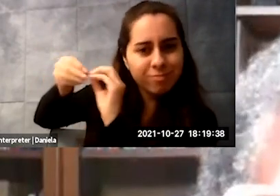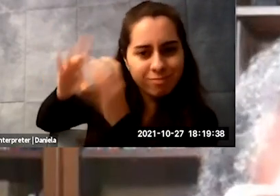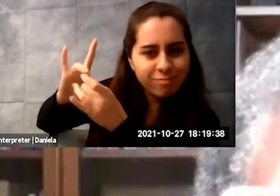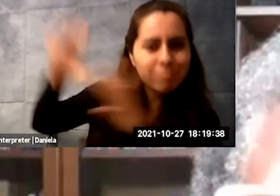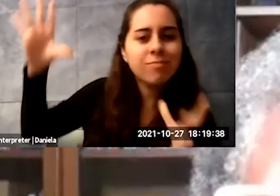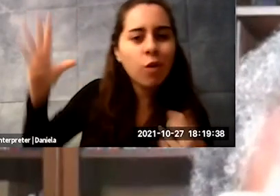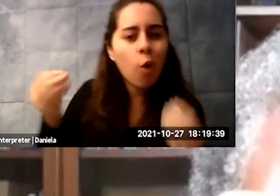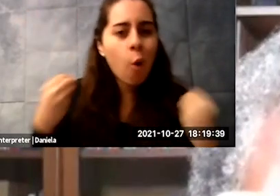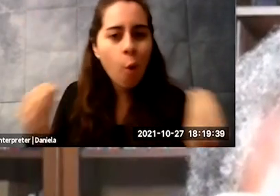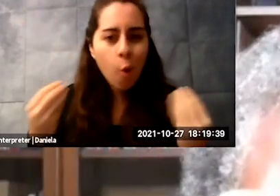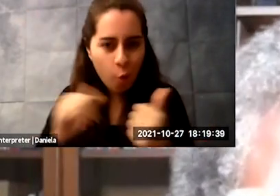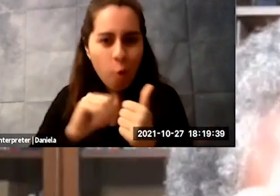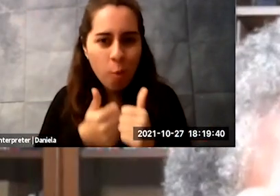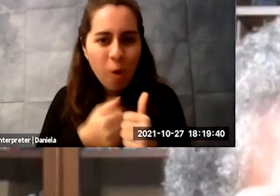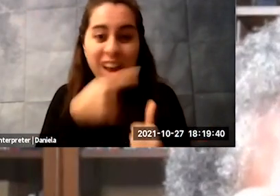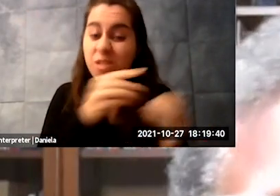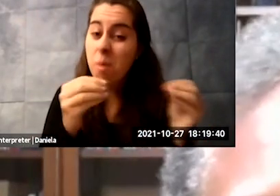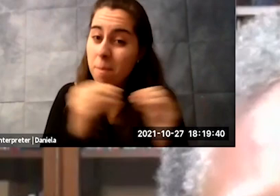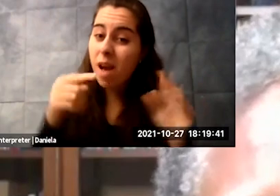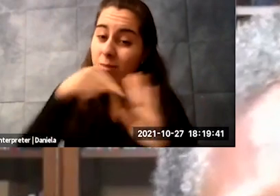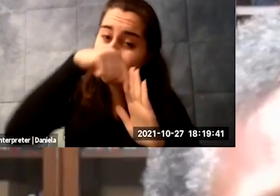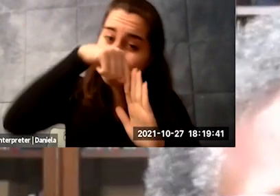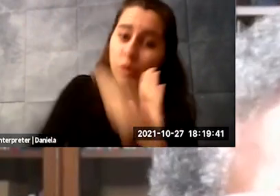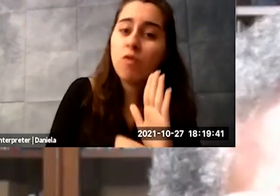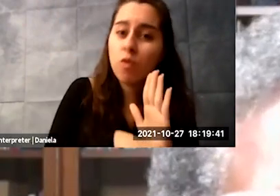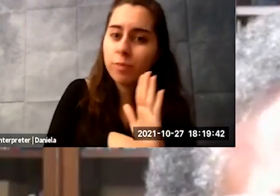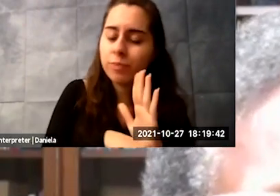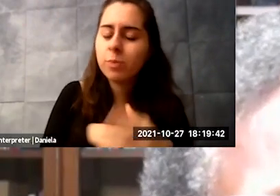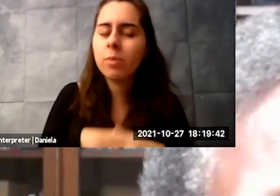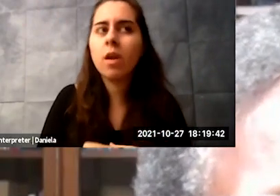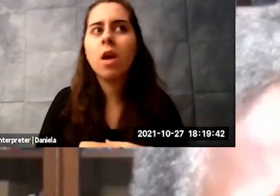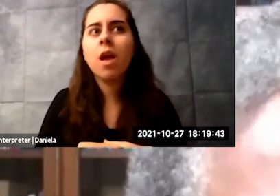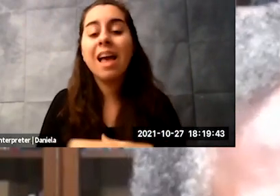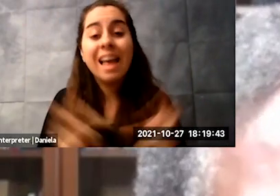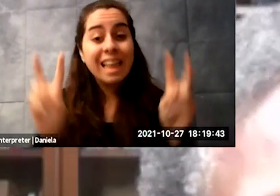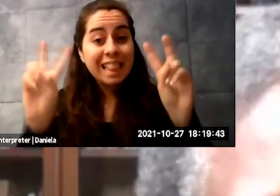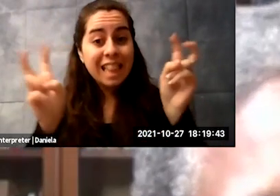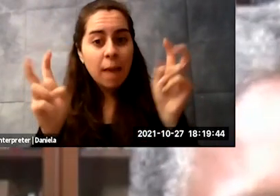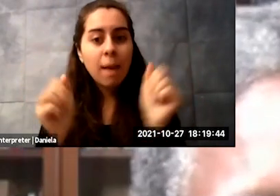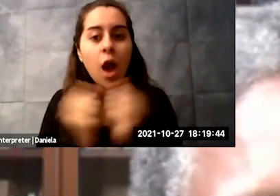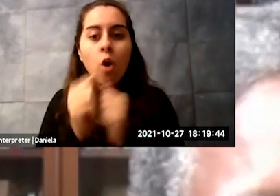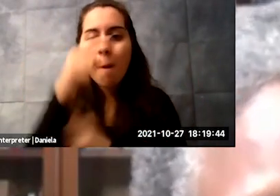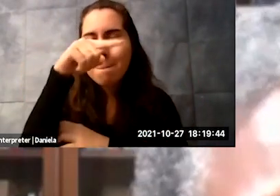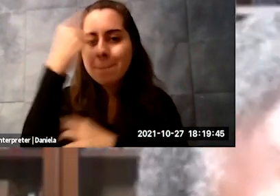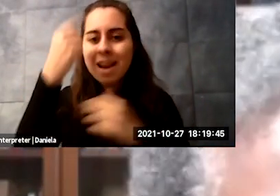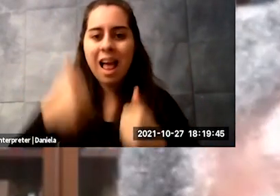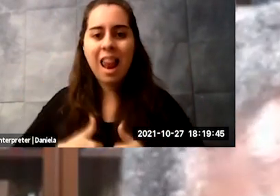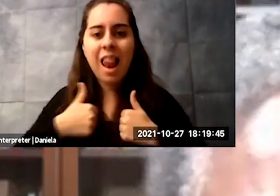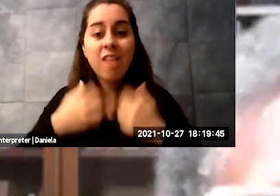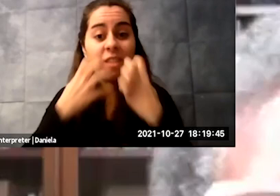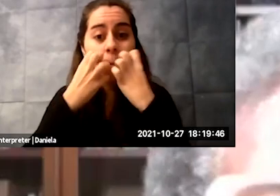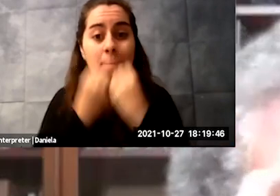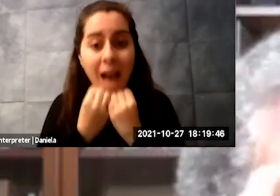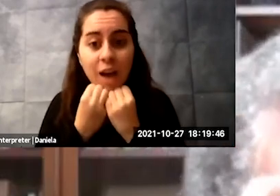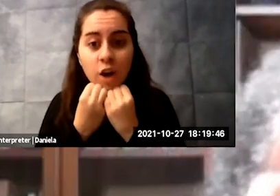decirlo. Por otro lado, yo creo que el tema de Black Lives Matter fue crucial en Puerto Rico, sobre todo con los